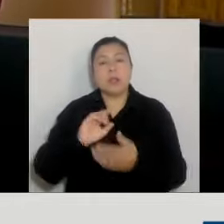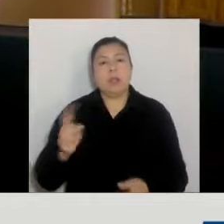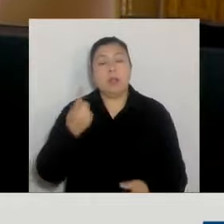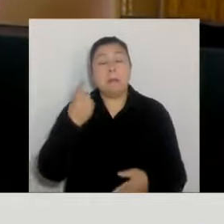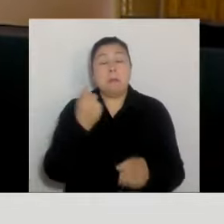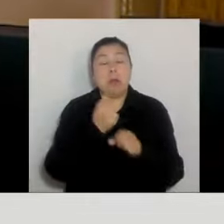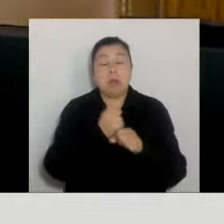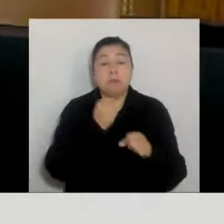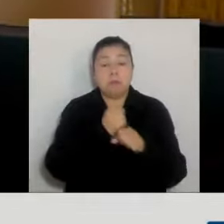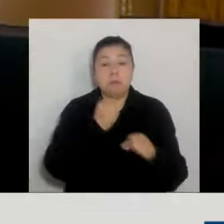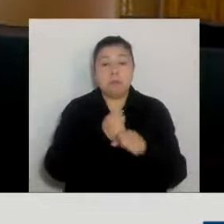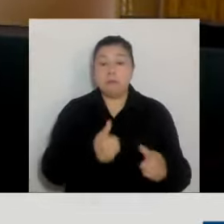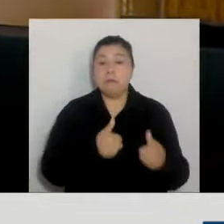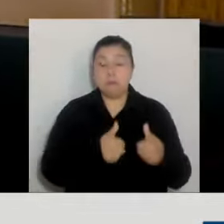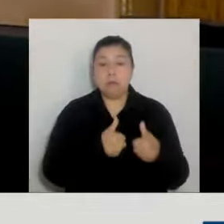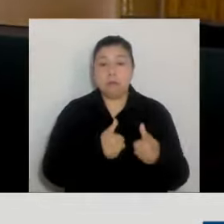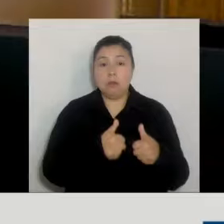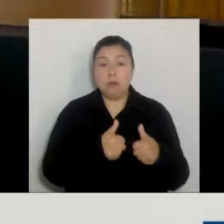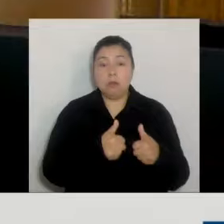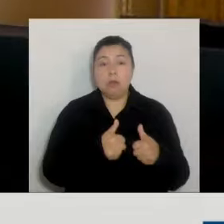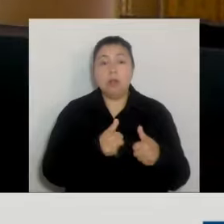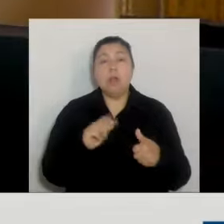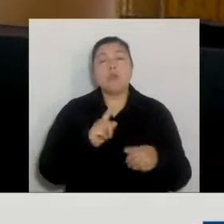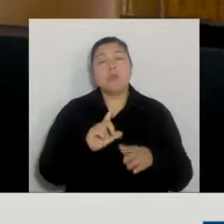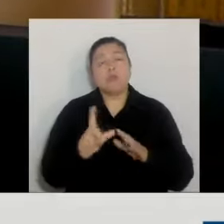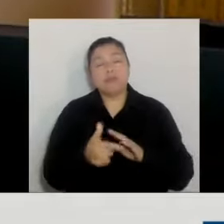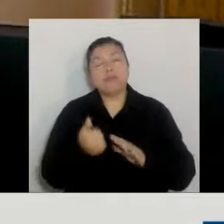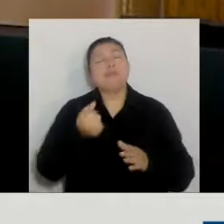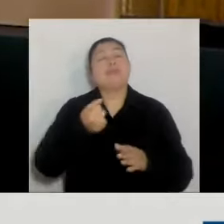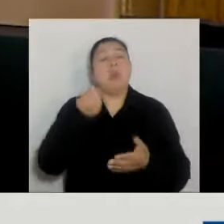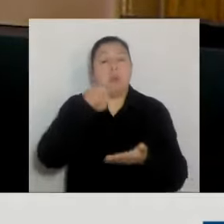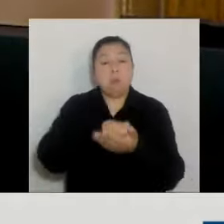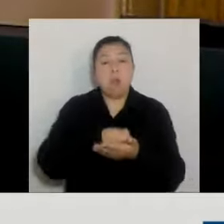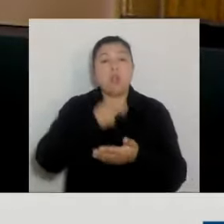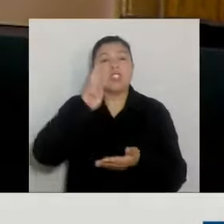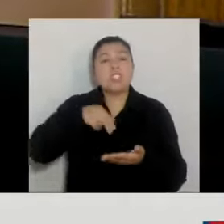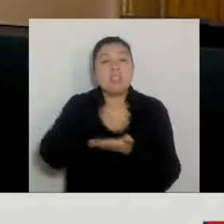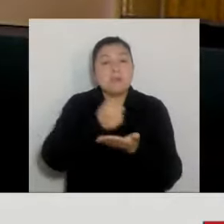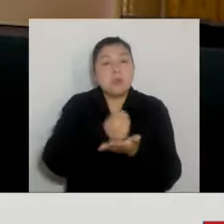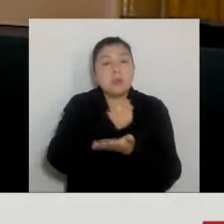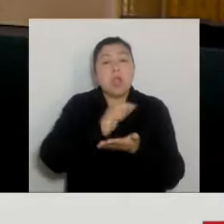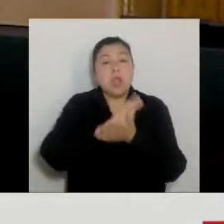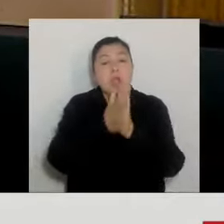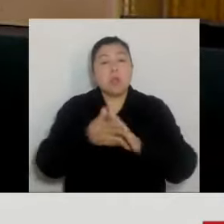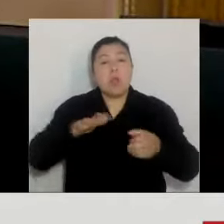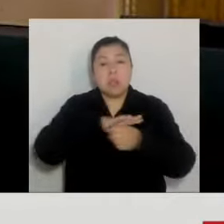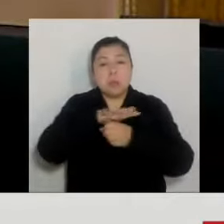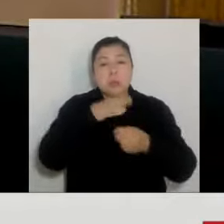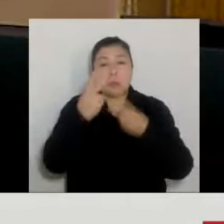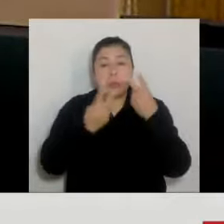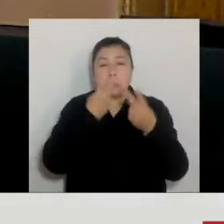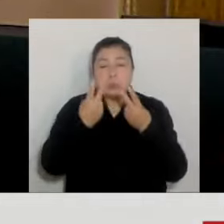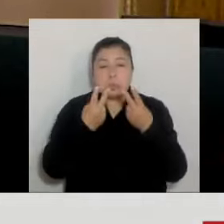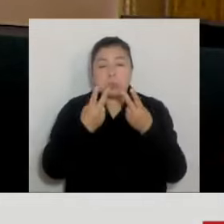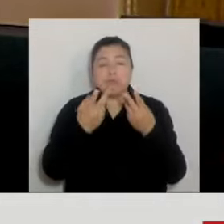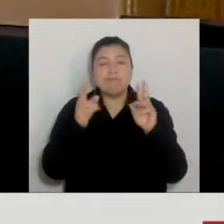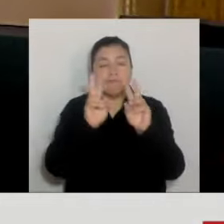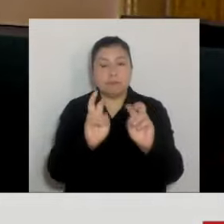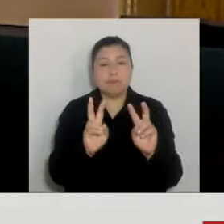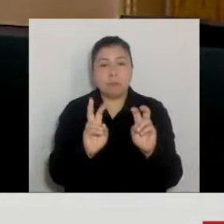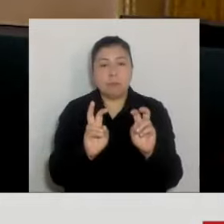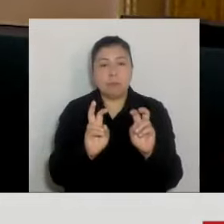eficiente no de morar los pagos sin burocracia eh Y todos los hechos que hemos tenido en materia eh de